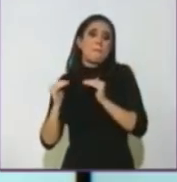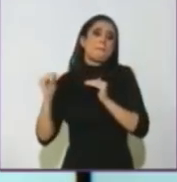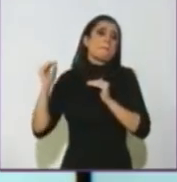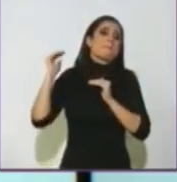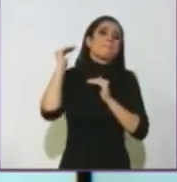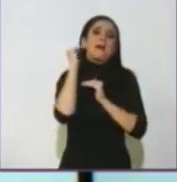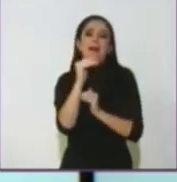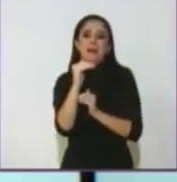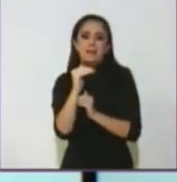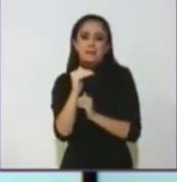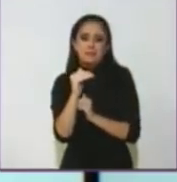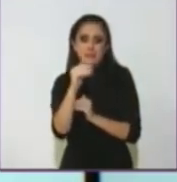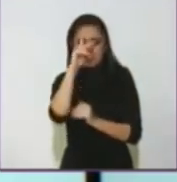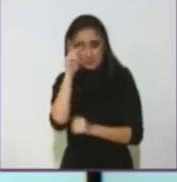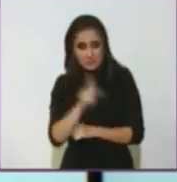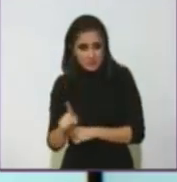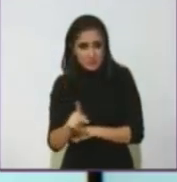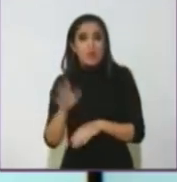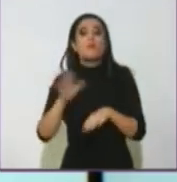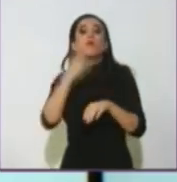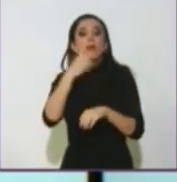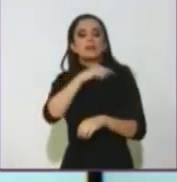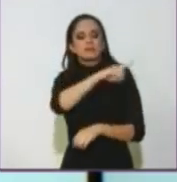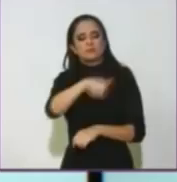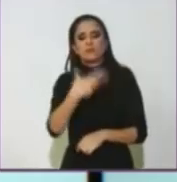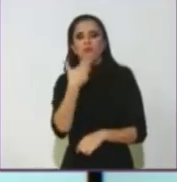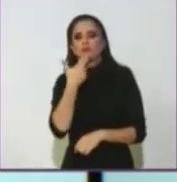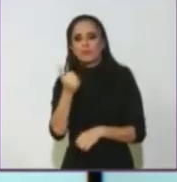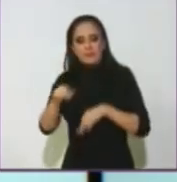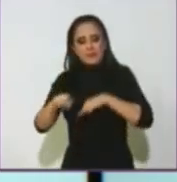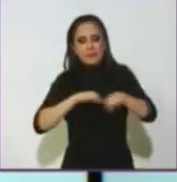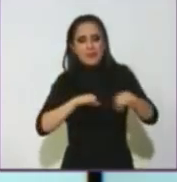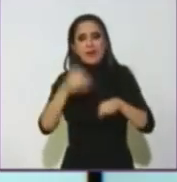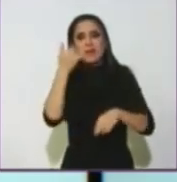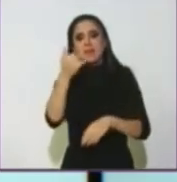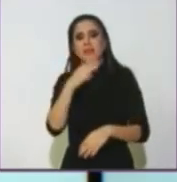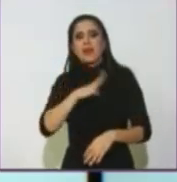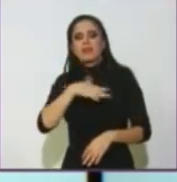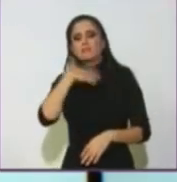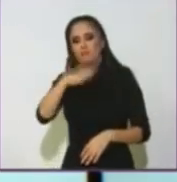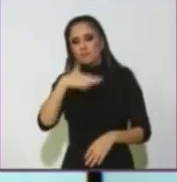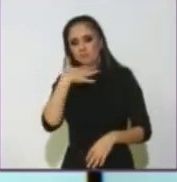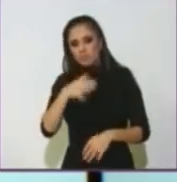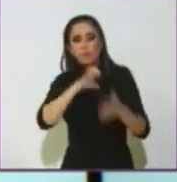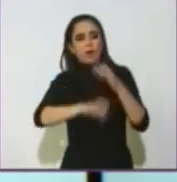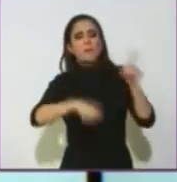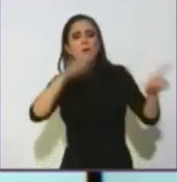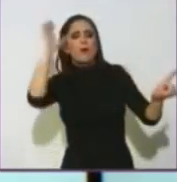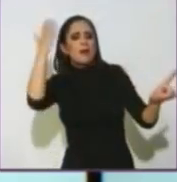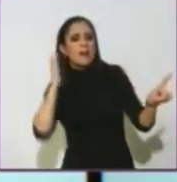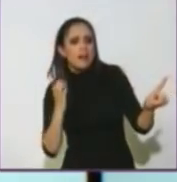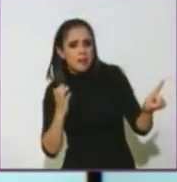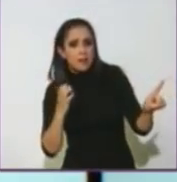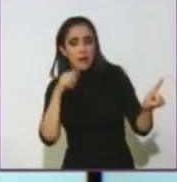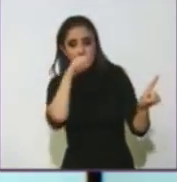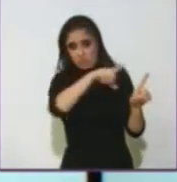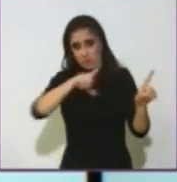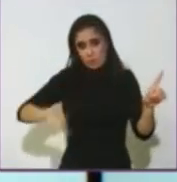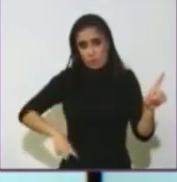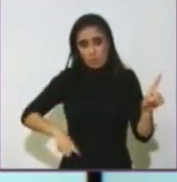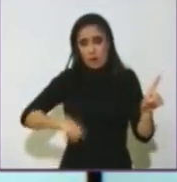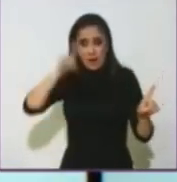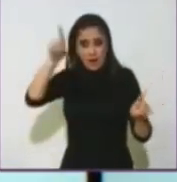esto se debe y a corrupción ineptitud como la de claudia en su gobierno en